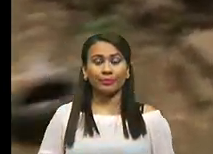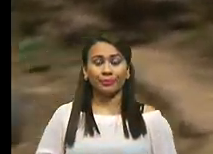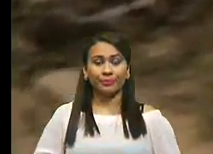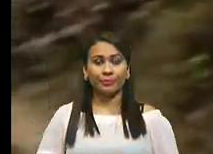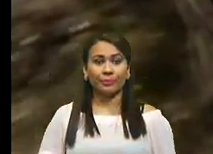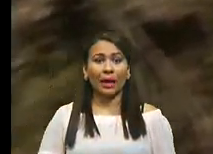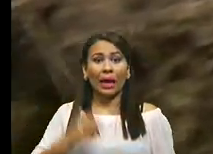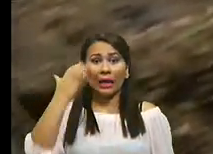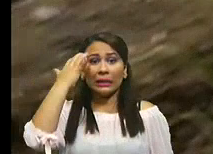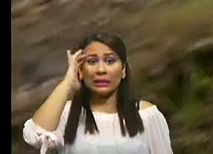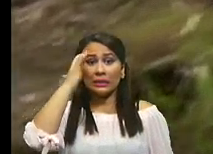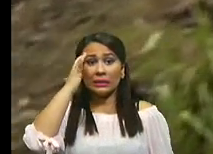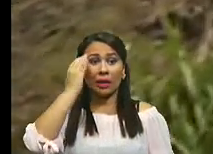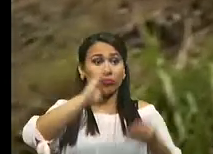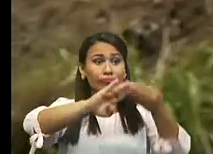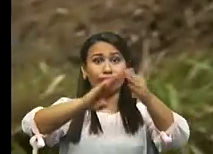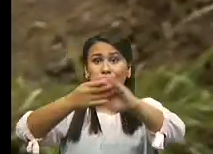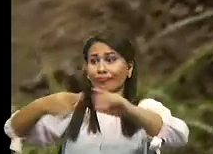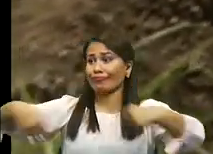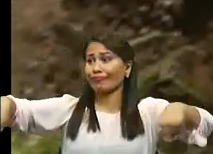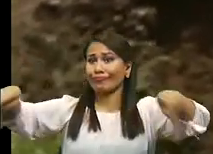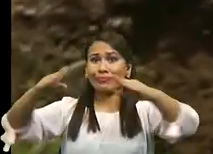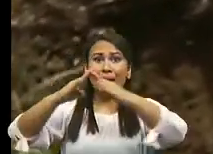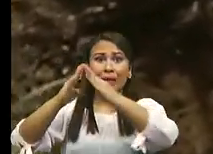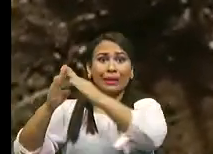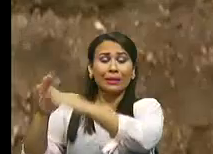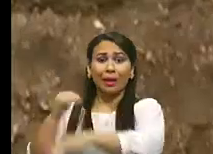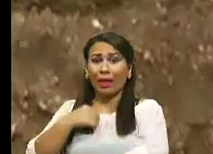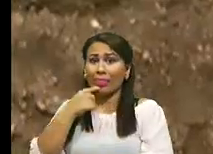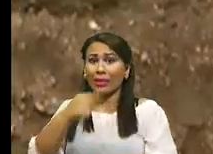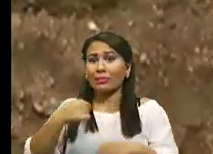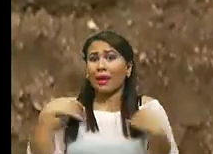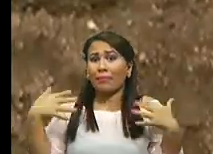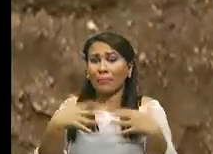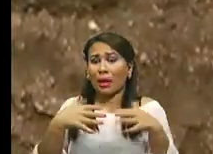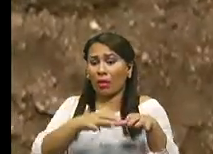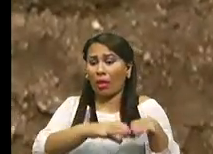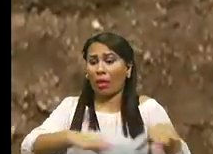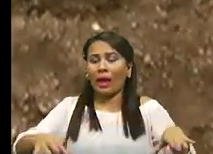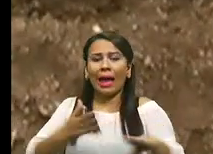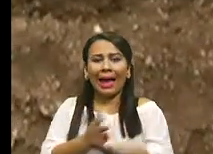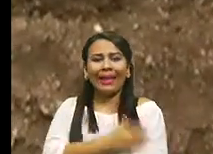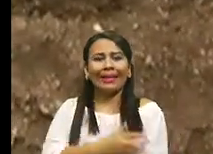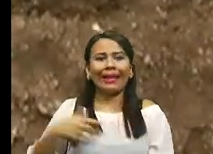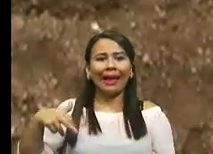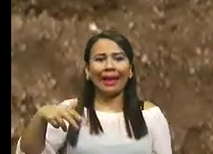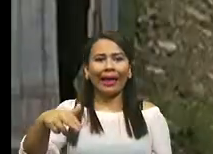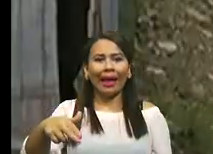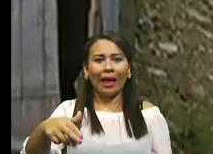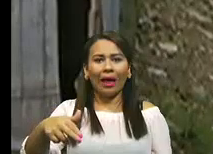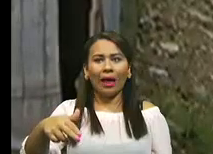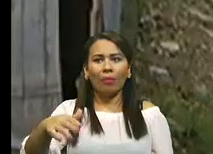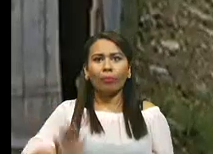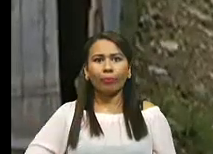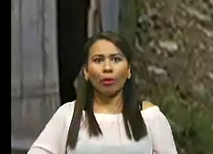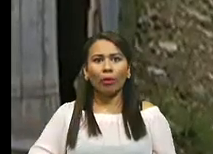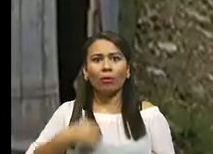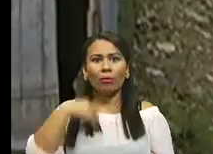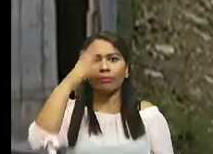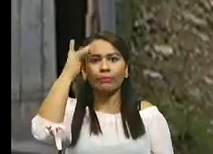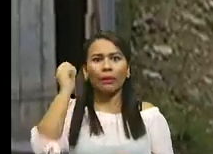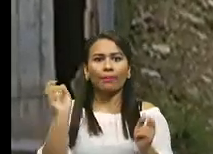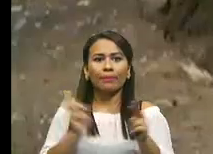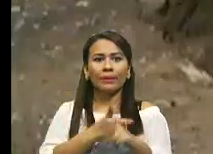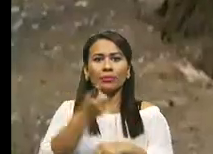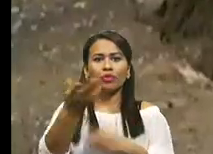La angustia colectiva se hunde en el mismo socavón donde antes cruzaba una de las calles lastradas de Valerio